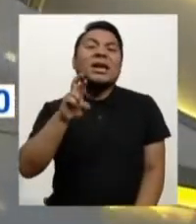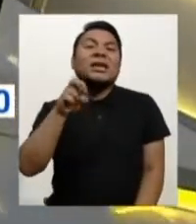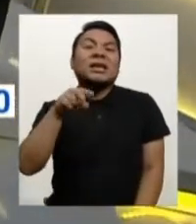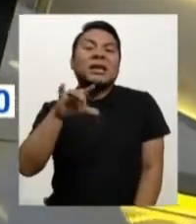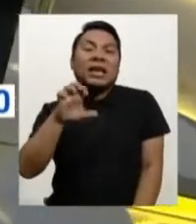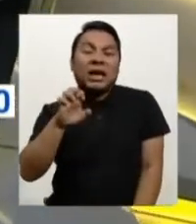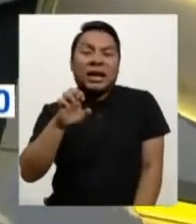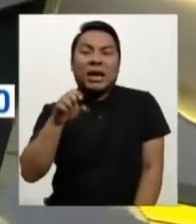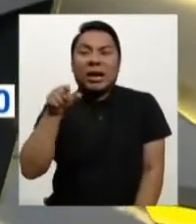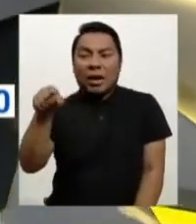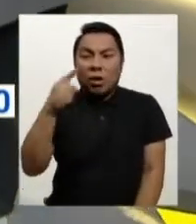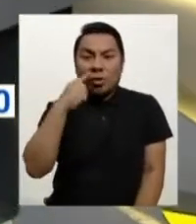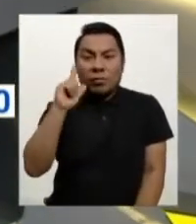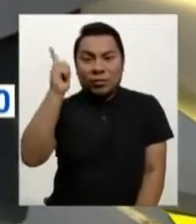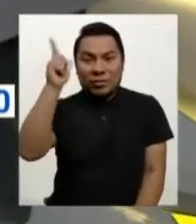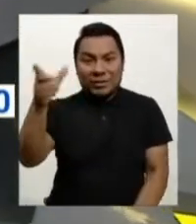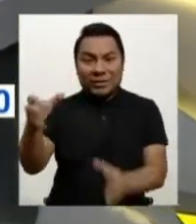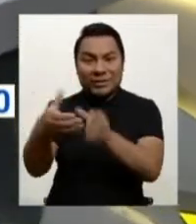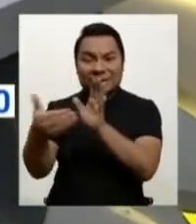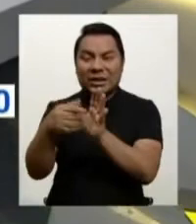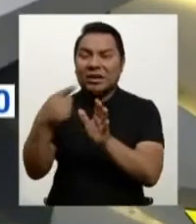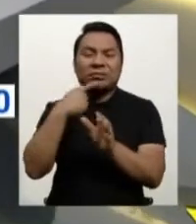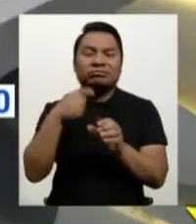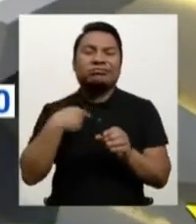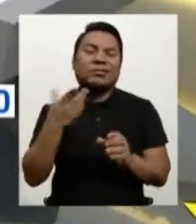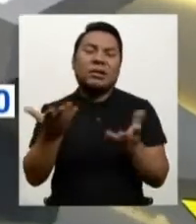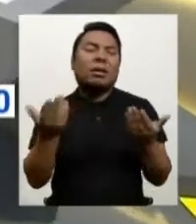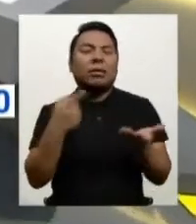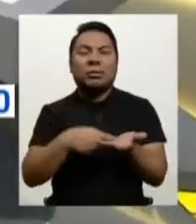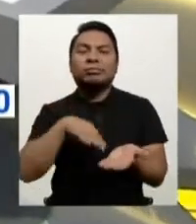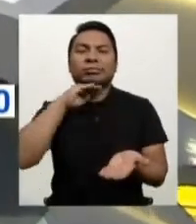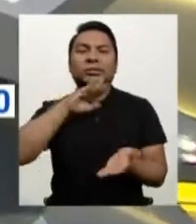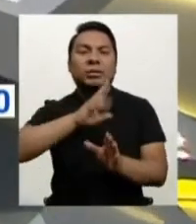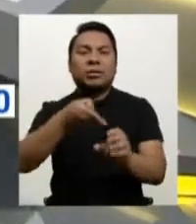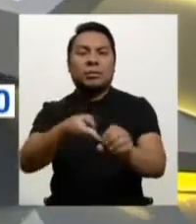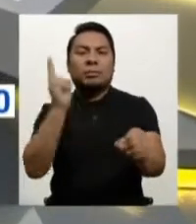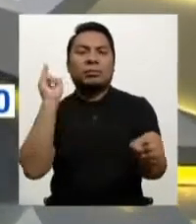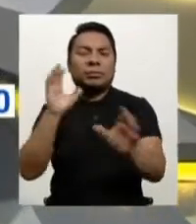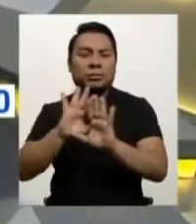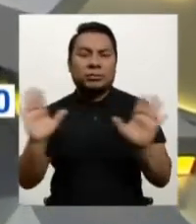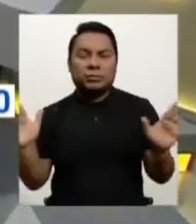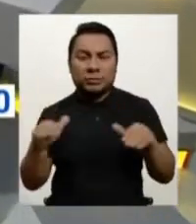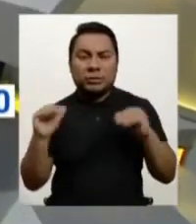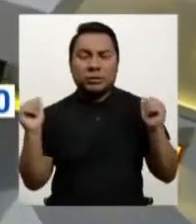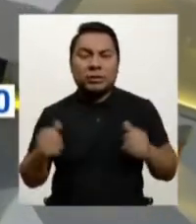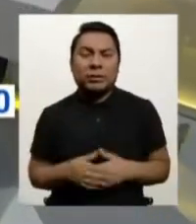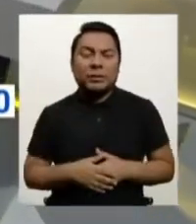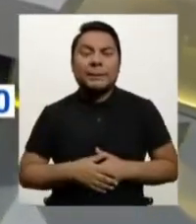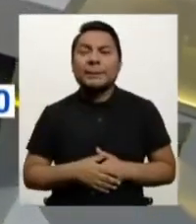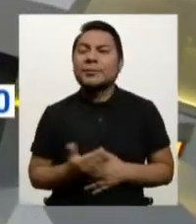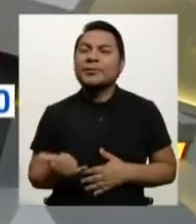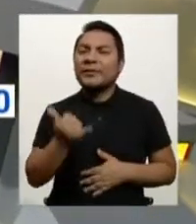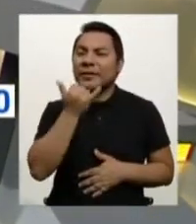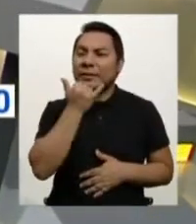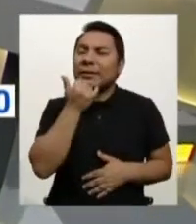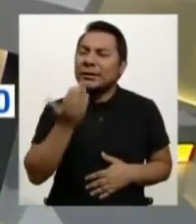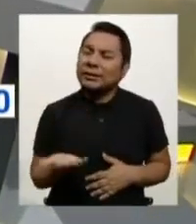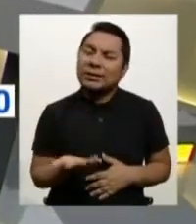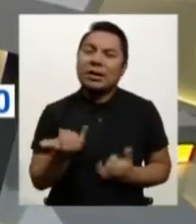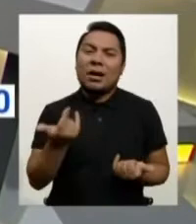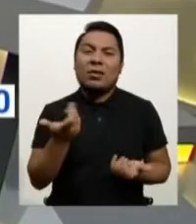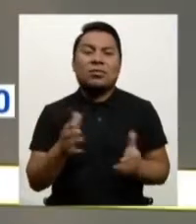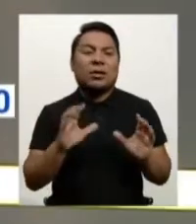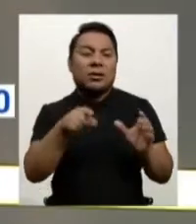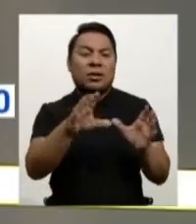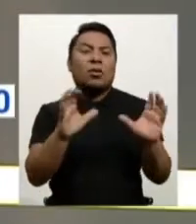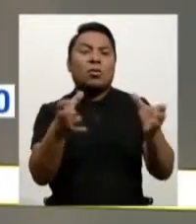la Unidad Democrática y es más, acusa a Henry Ramos Ayub de lavarse las manos. O sea, lo que ha conseguido con esta asamblea